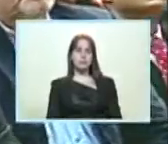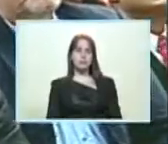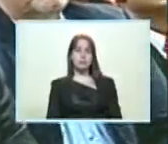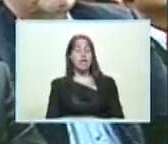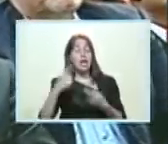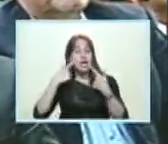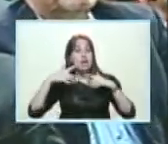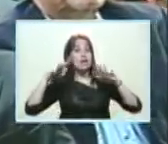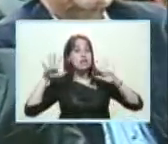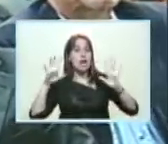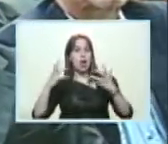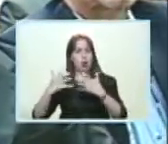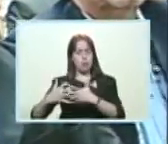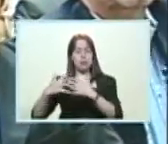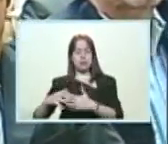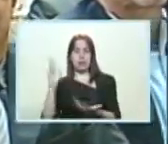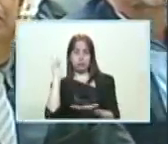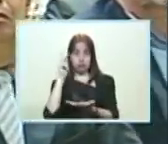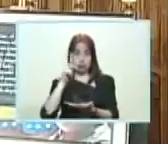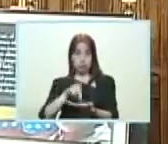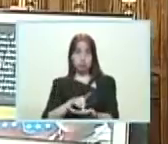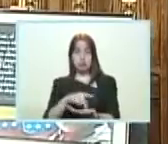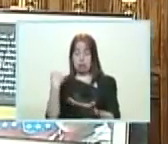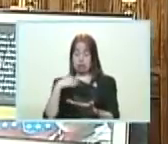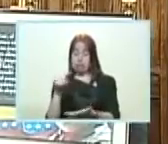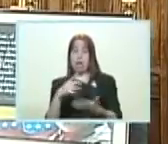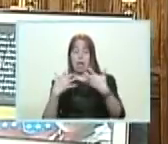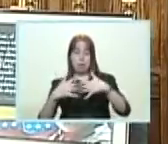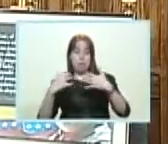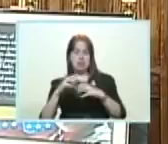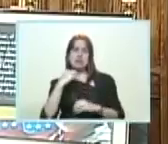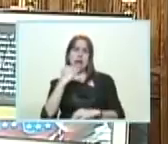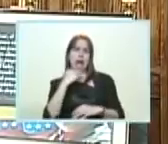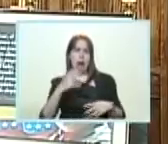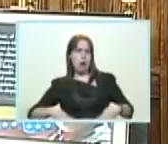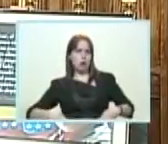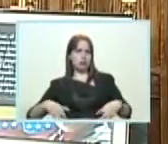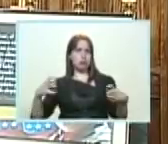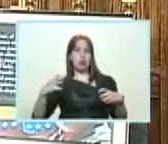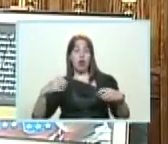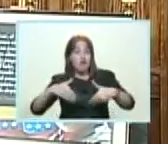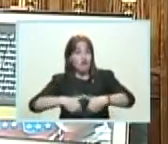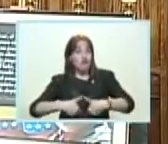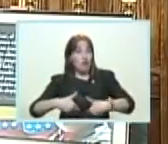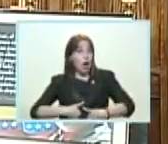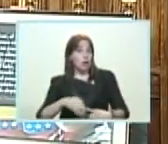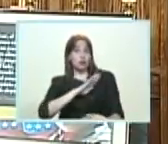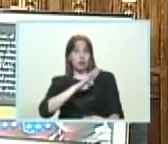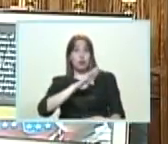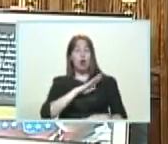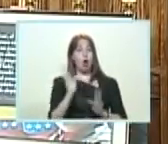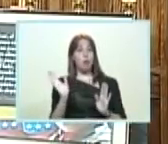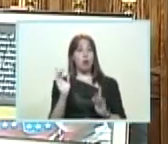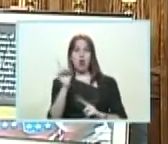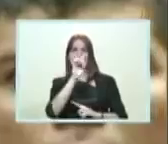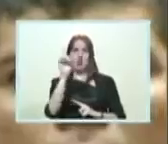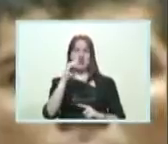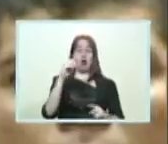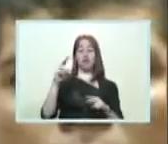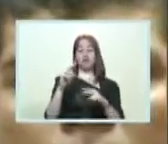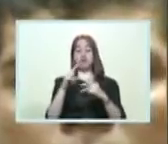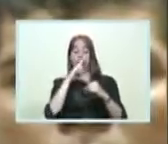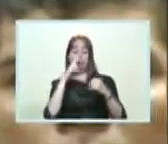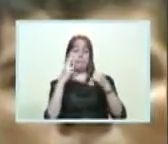Quizás los empresarios presentes tendrán sus empresas y alguna riqueza, pero producto de su esfuerzo, no de sus